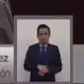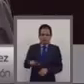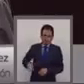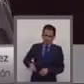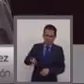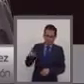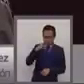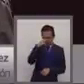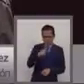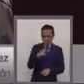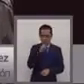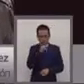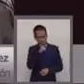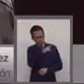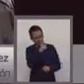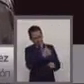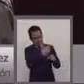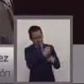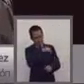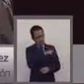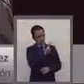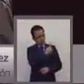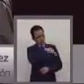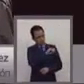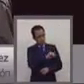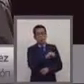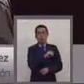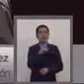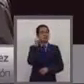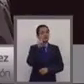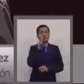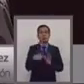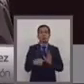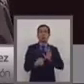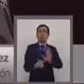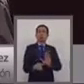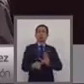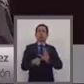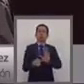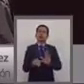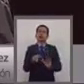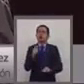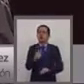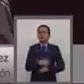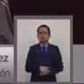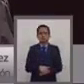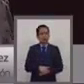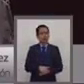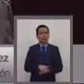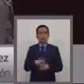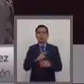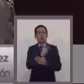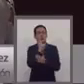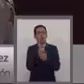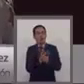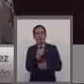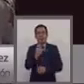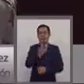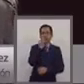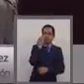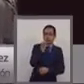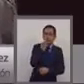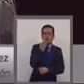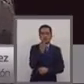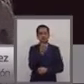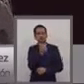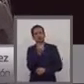la República y el secretario Nuño ha presumido aquí constantemente es el de Escuelas al 100.